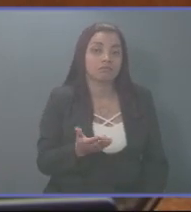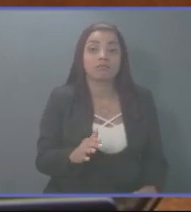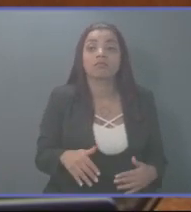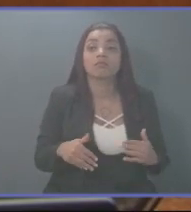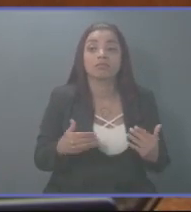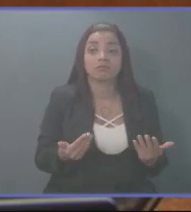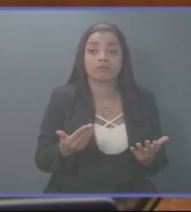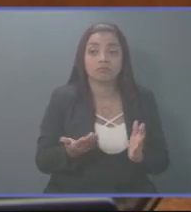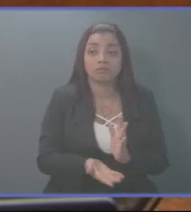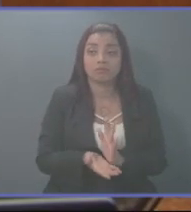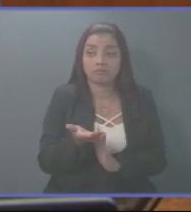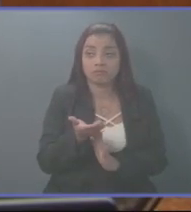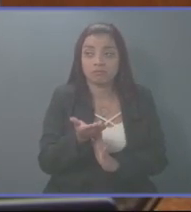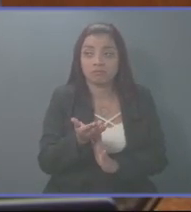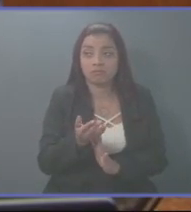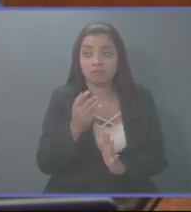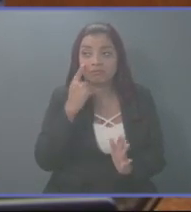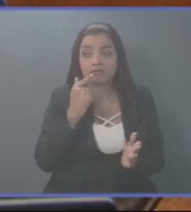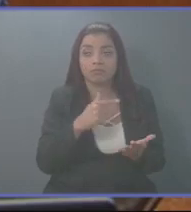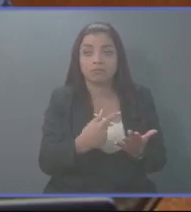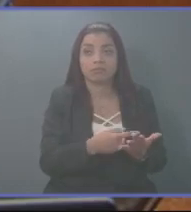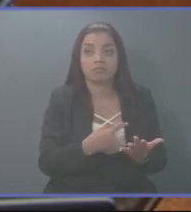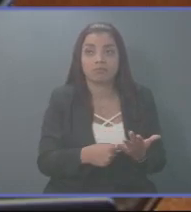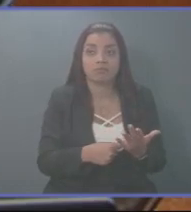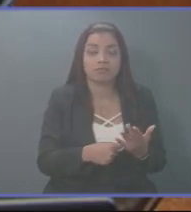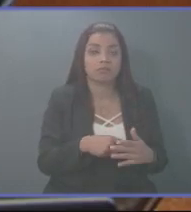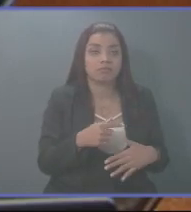el Desarrollo de la Mujer.